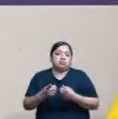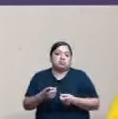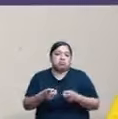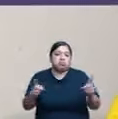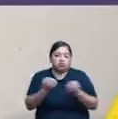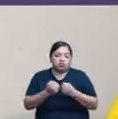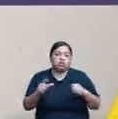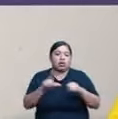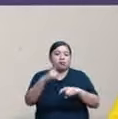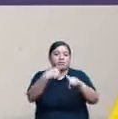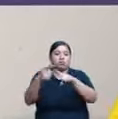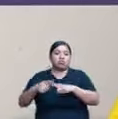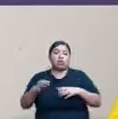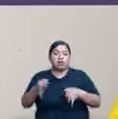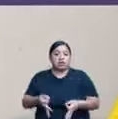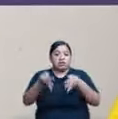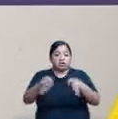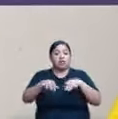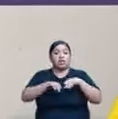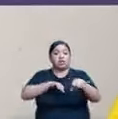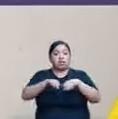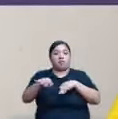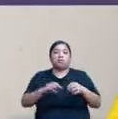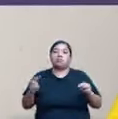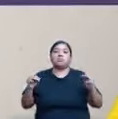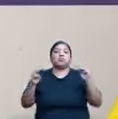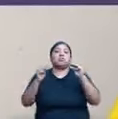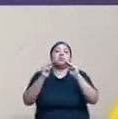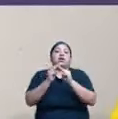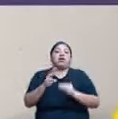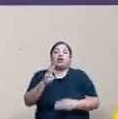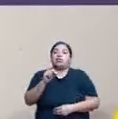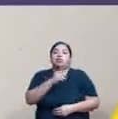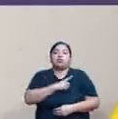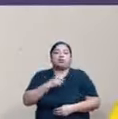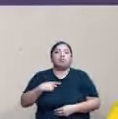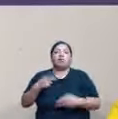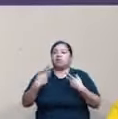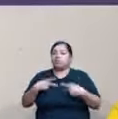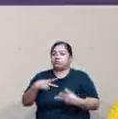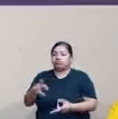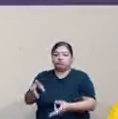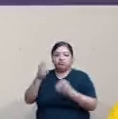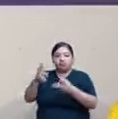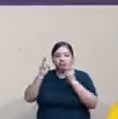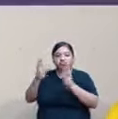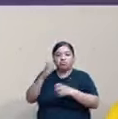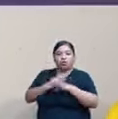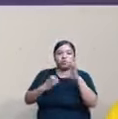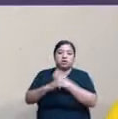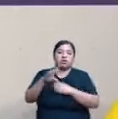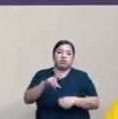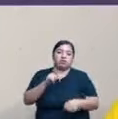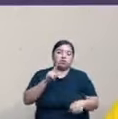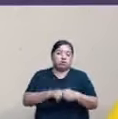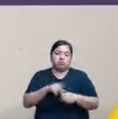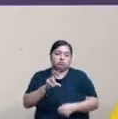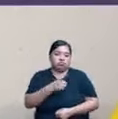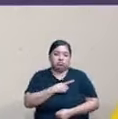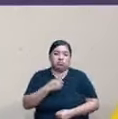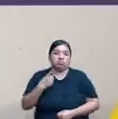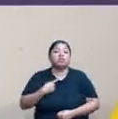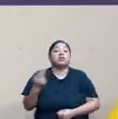la creación de empleos formales. Mixquiahuala no debe de ser un pueblo saqueado de sus recursos naturales. Necesitamos acciones